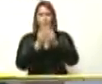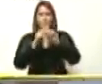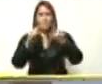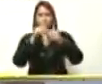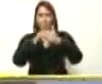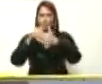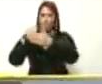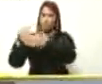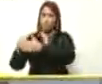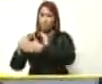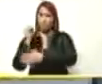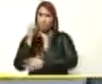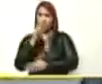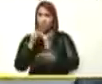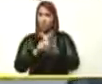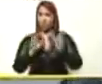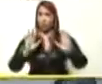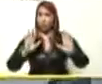de la asamblea nacional,